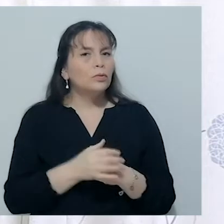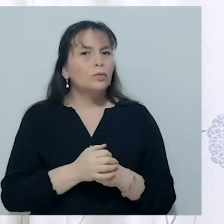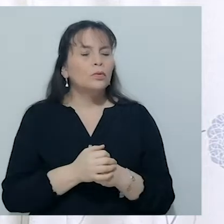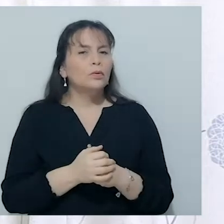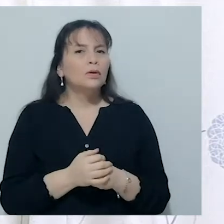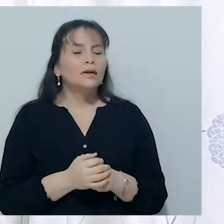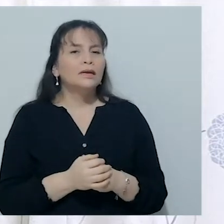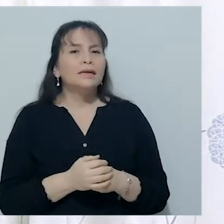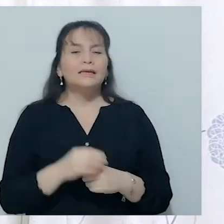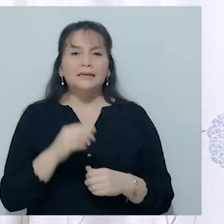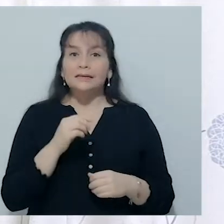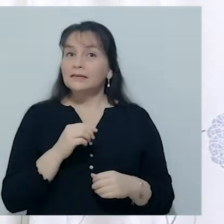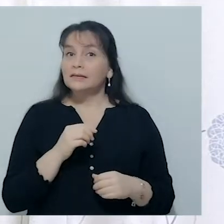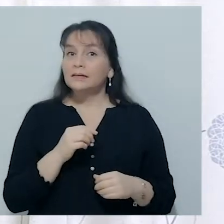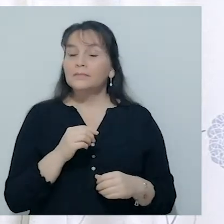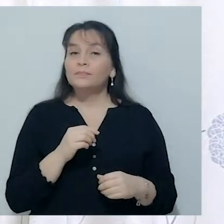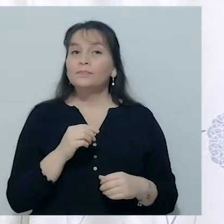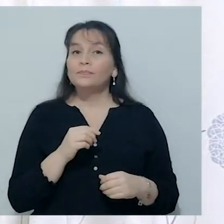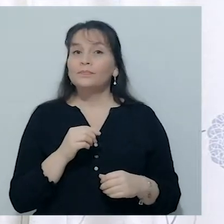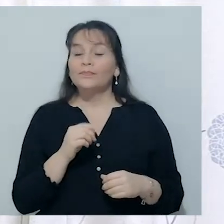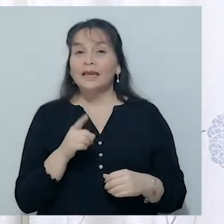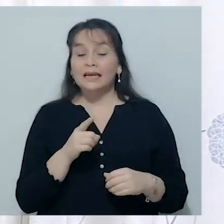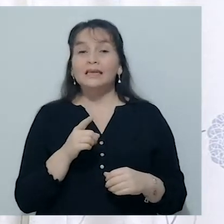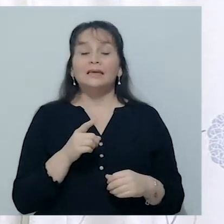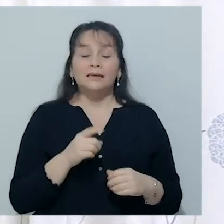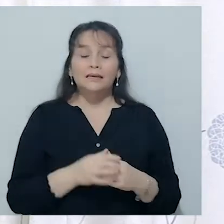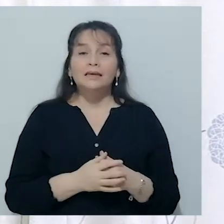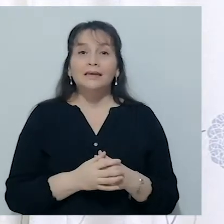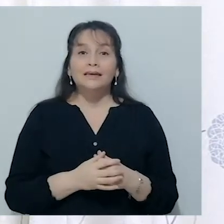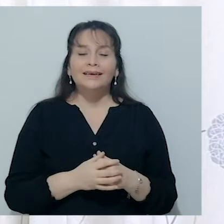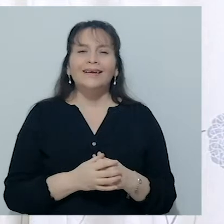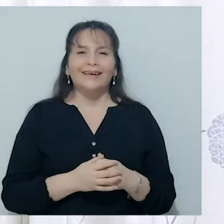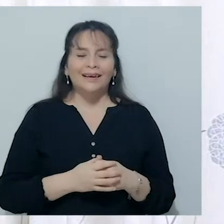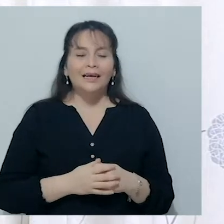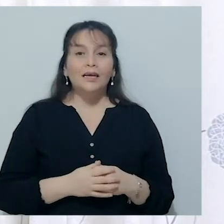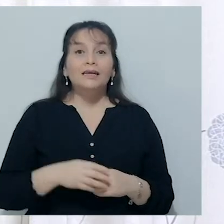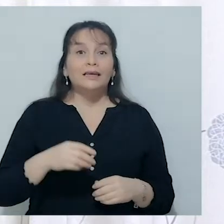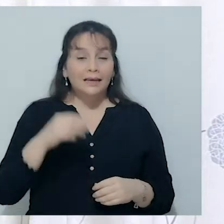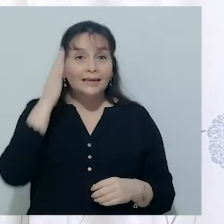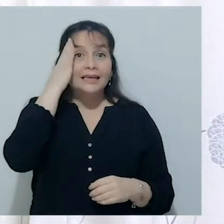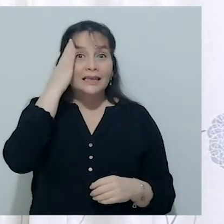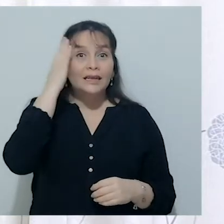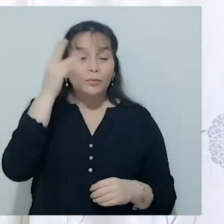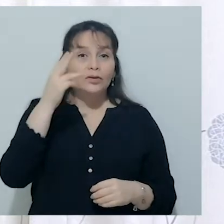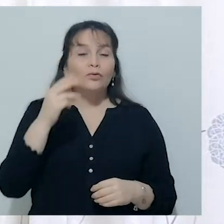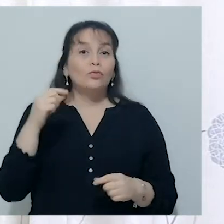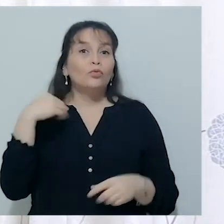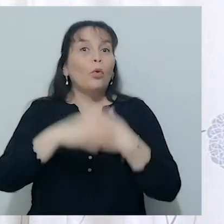mandó? Es decir, se está una vez más tomando en cuenta las generaciones presentes y